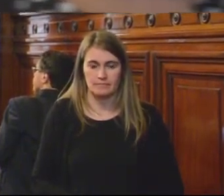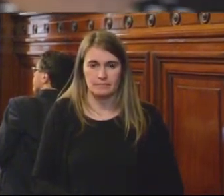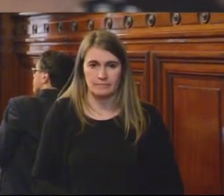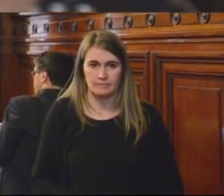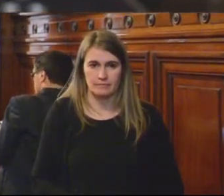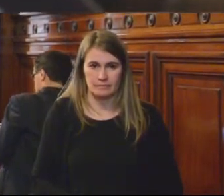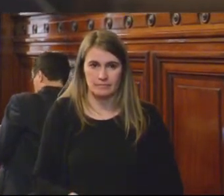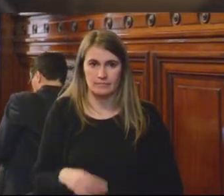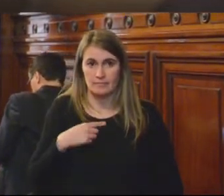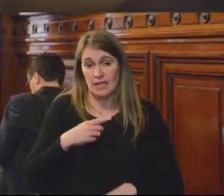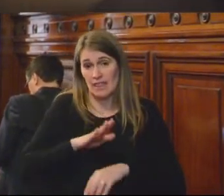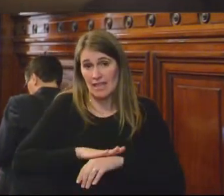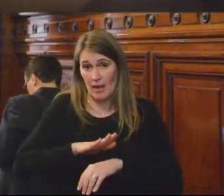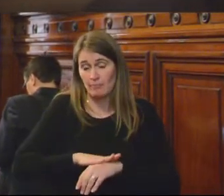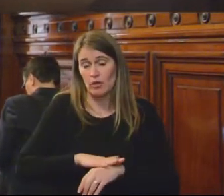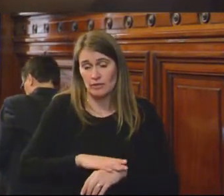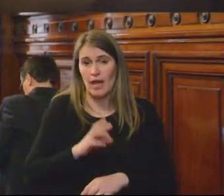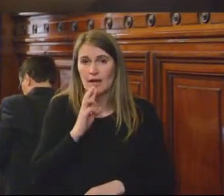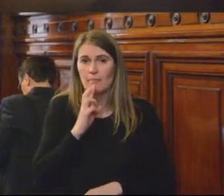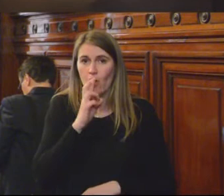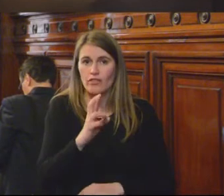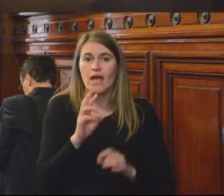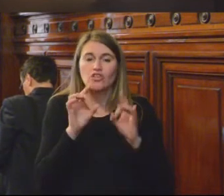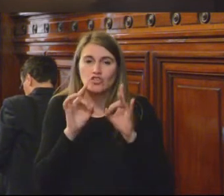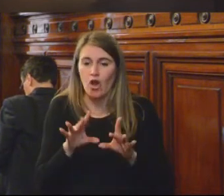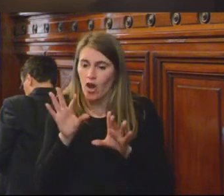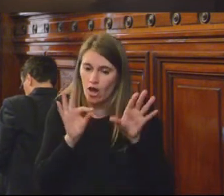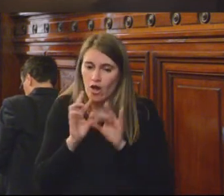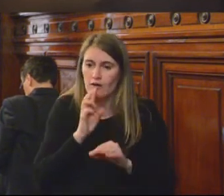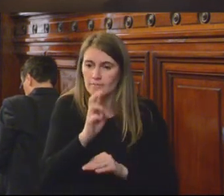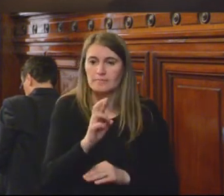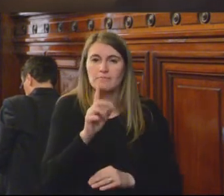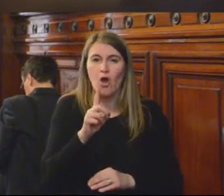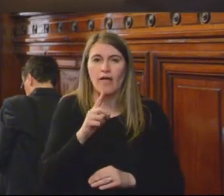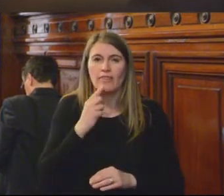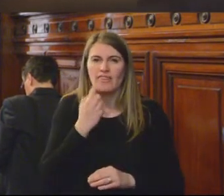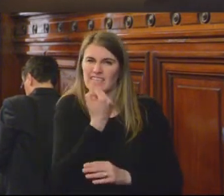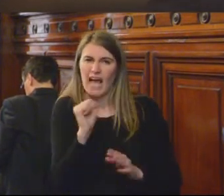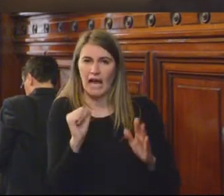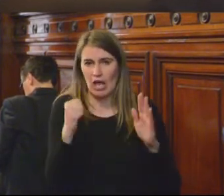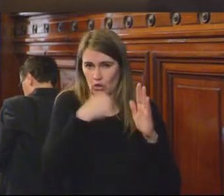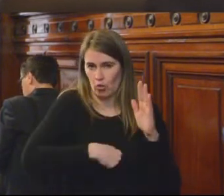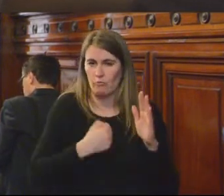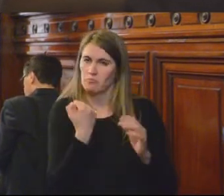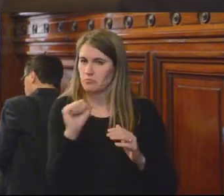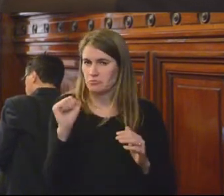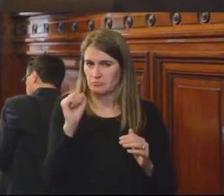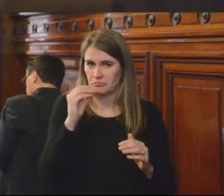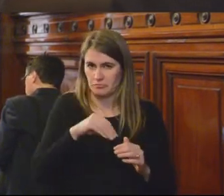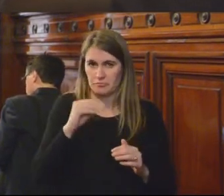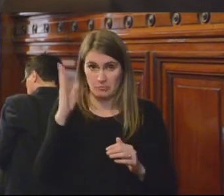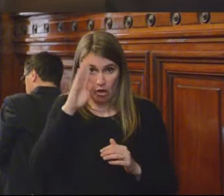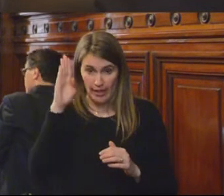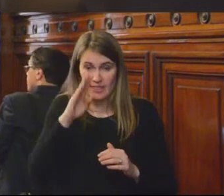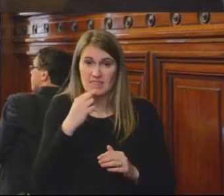En orden del tiempo voy a responder lo que tiene que ver con la sentencia del desacato, que además de per se haber sido